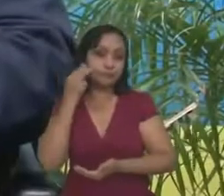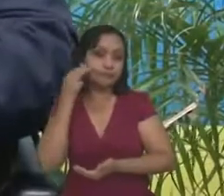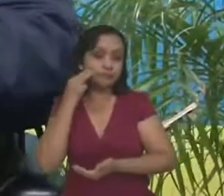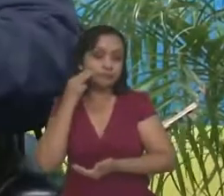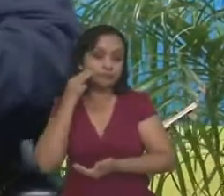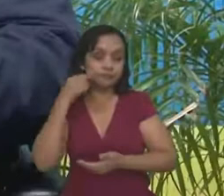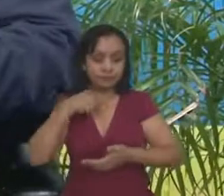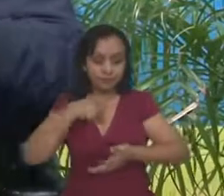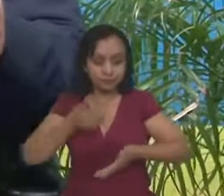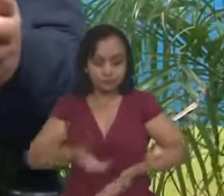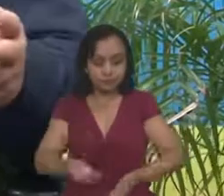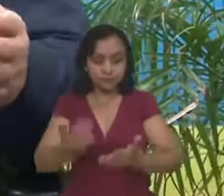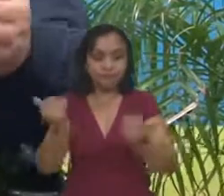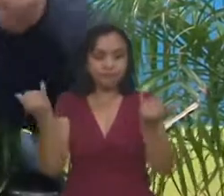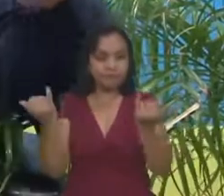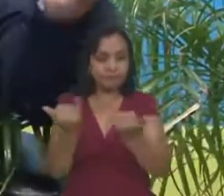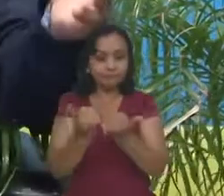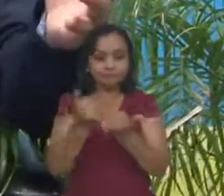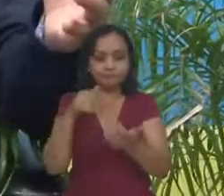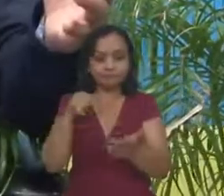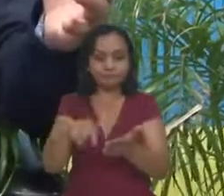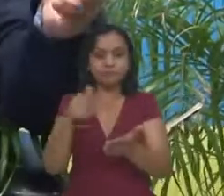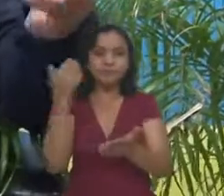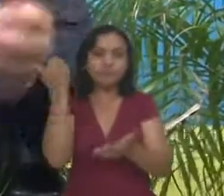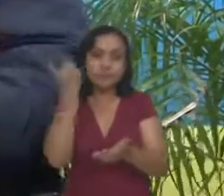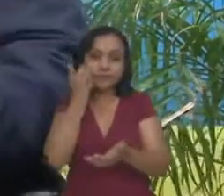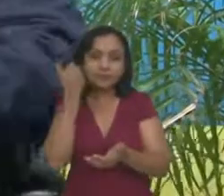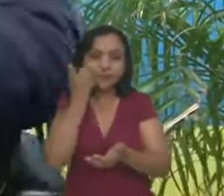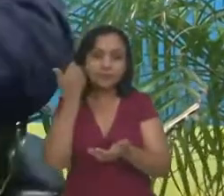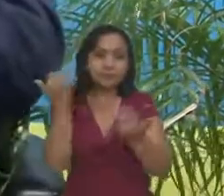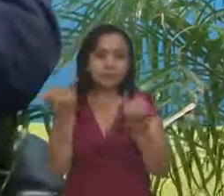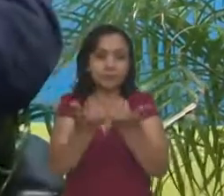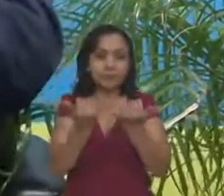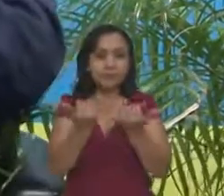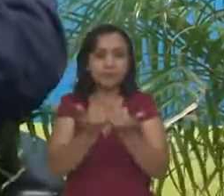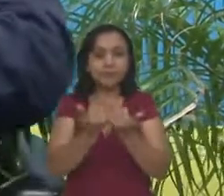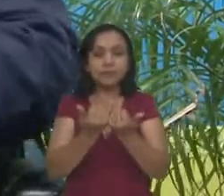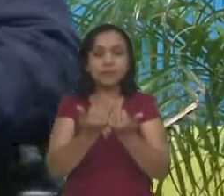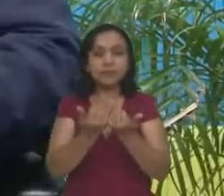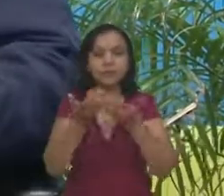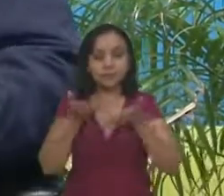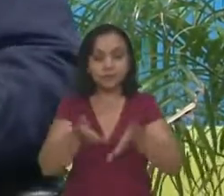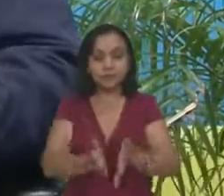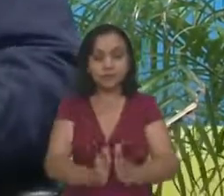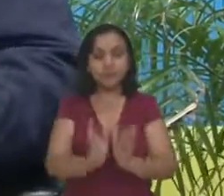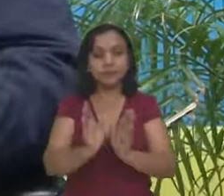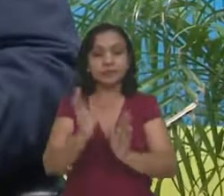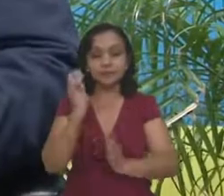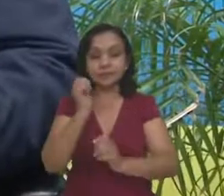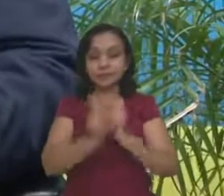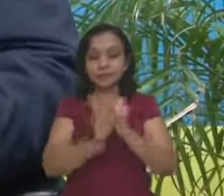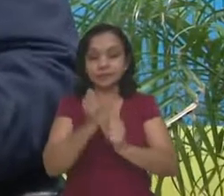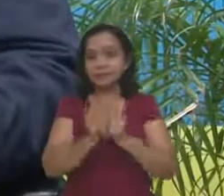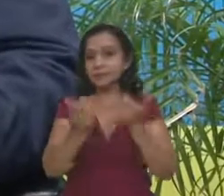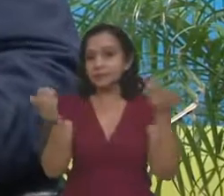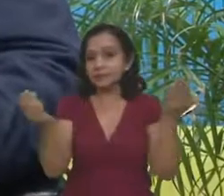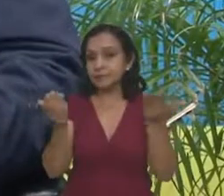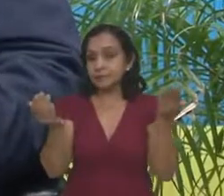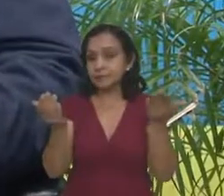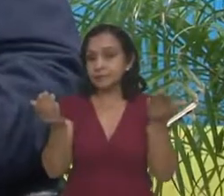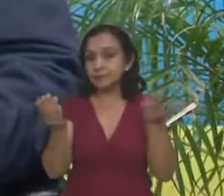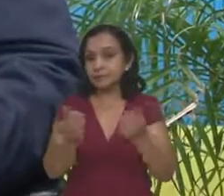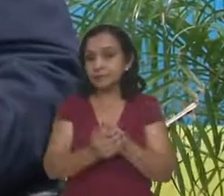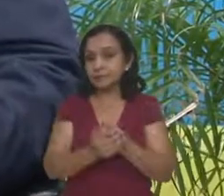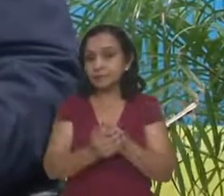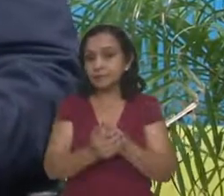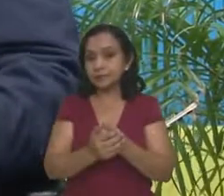¿verdad?, se han visto que también, tanto padres, también llegan a tener los hijos alguna afectación neurológica, que tal vez no